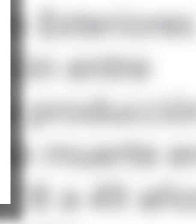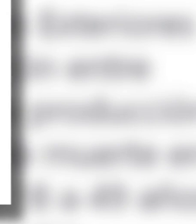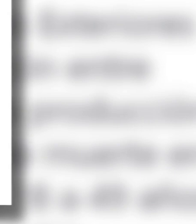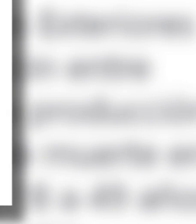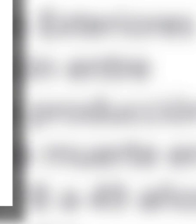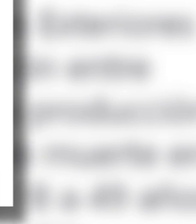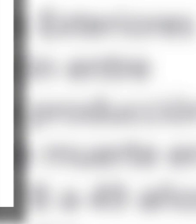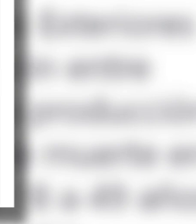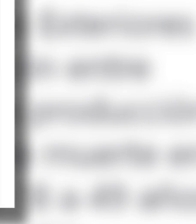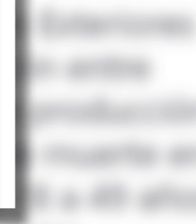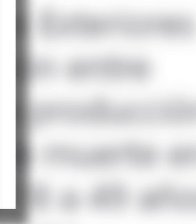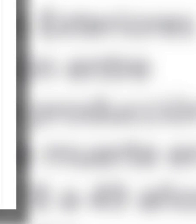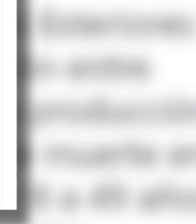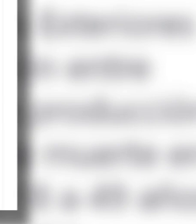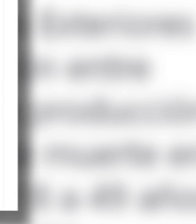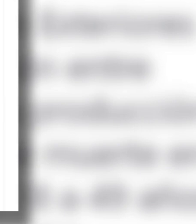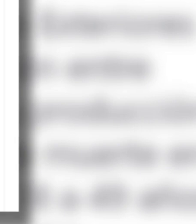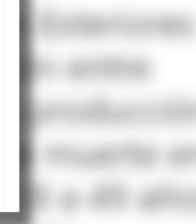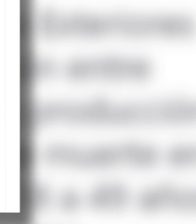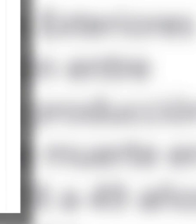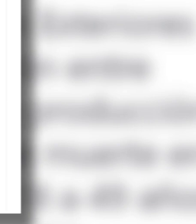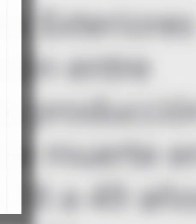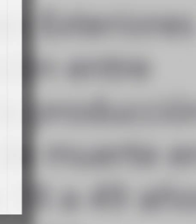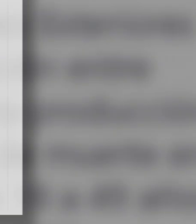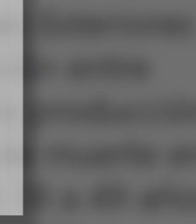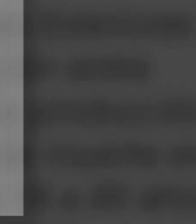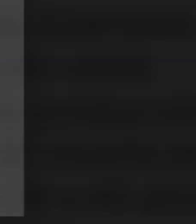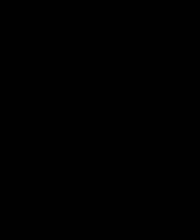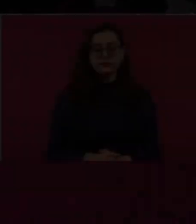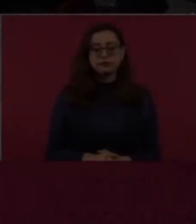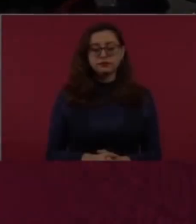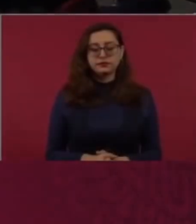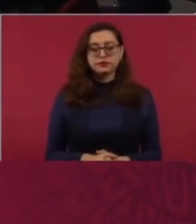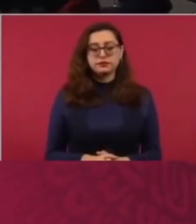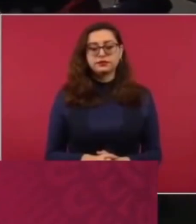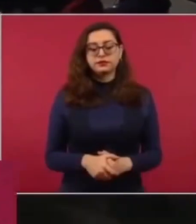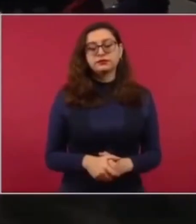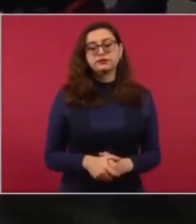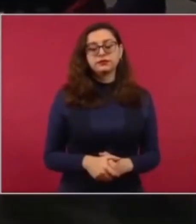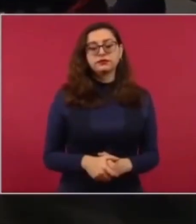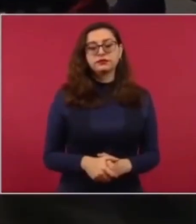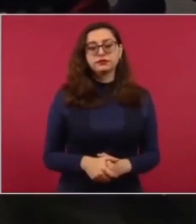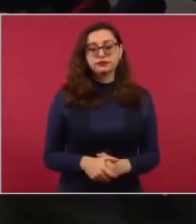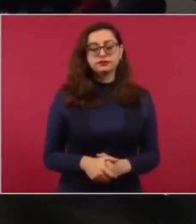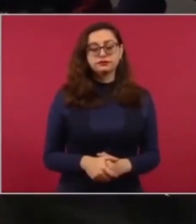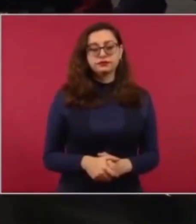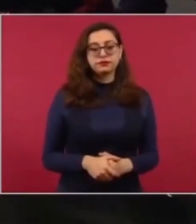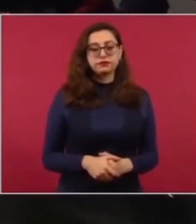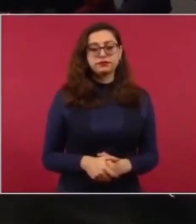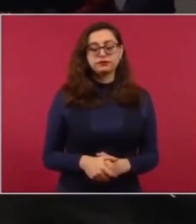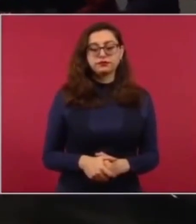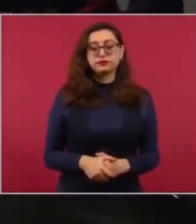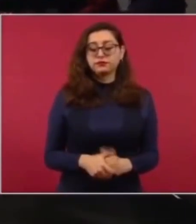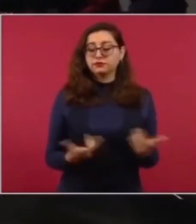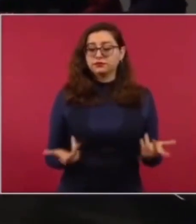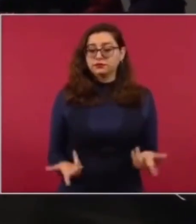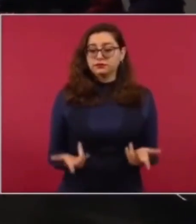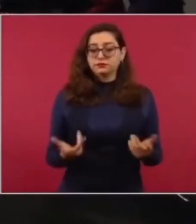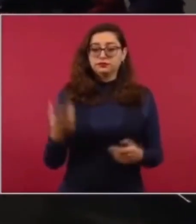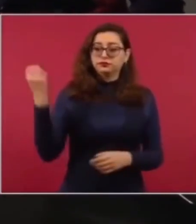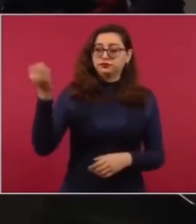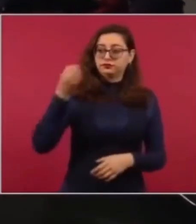años se ha convertido en la principal causa de muerte entre las personas de 18 a 49 años de edad en Estados Unidos